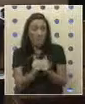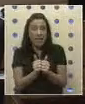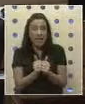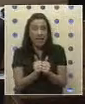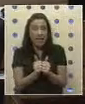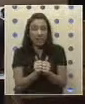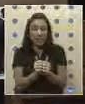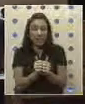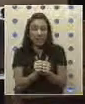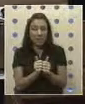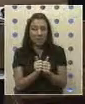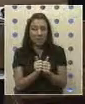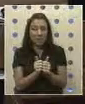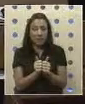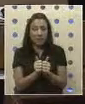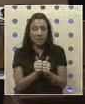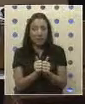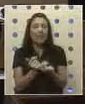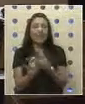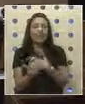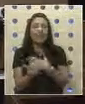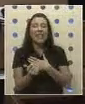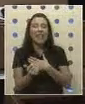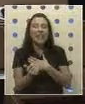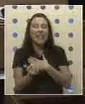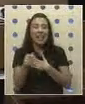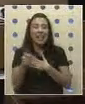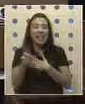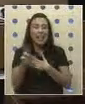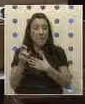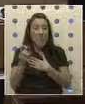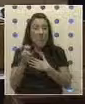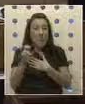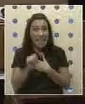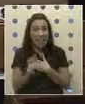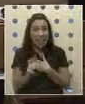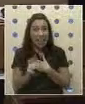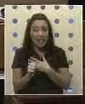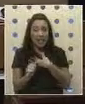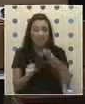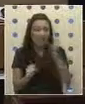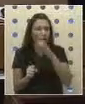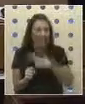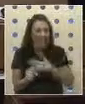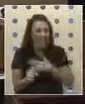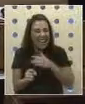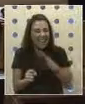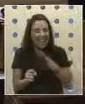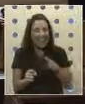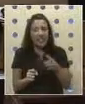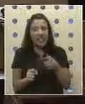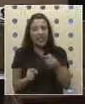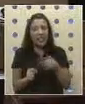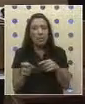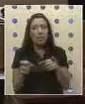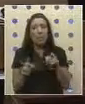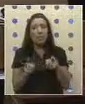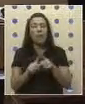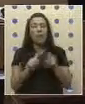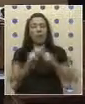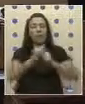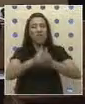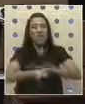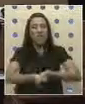que va a estar en la primaria, lo que va a buscar es que esa primaria, y lo va a buscar, presidente, lo va a buscar, es que en esa primaria resulte